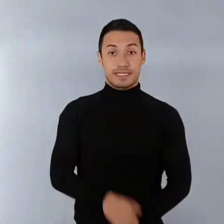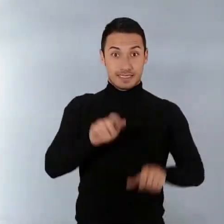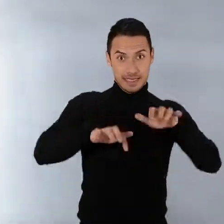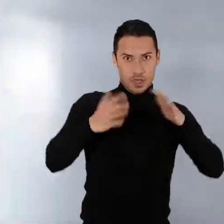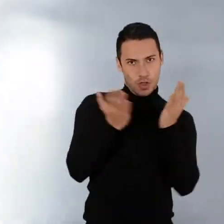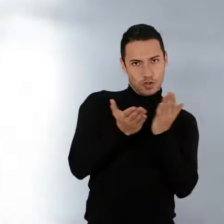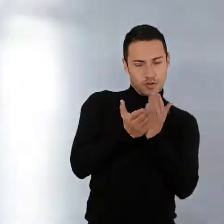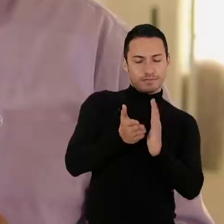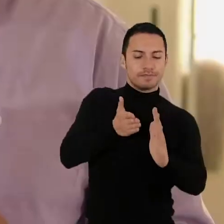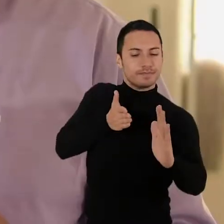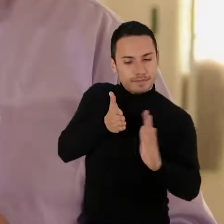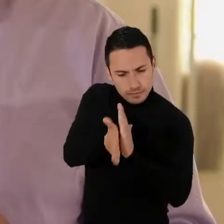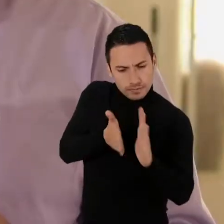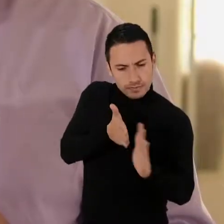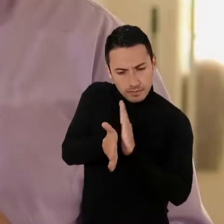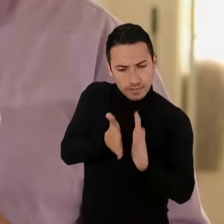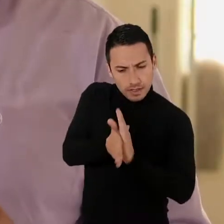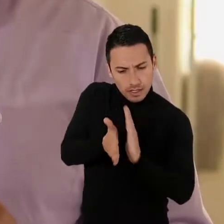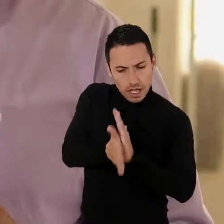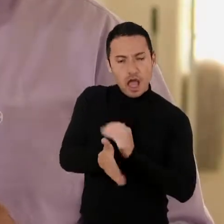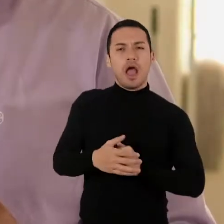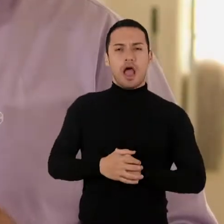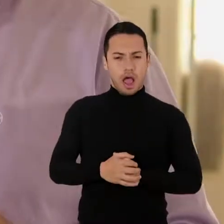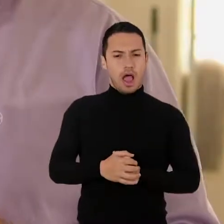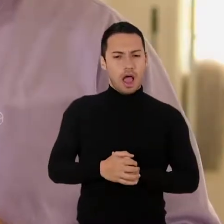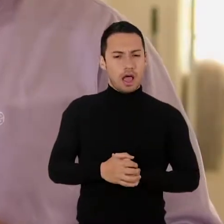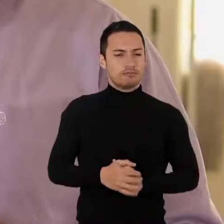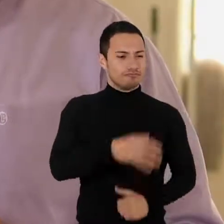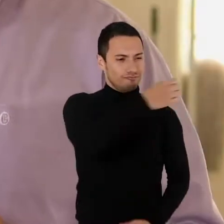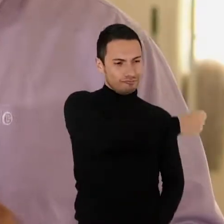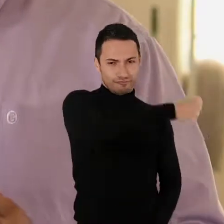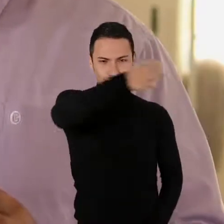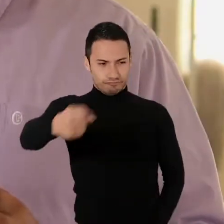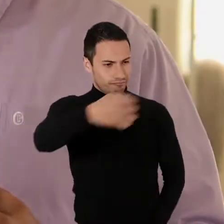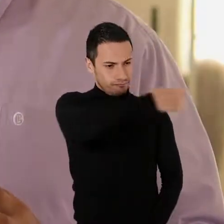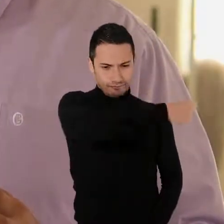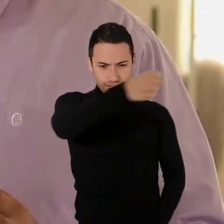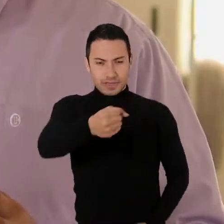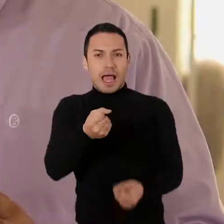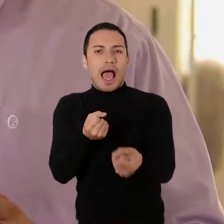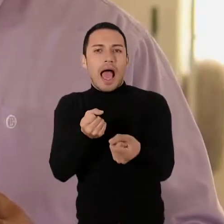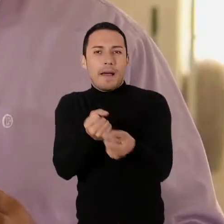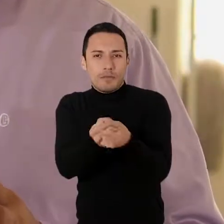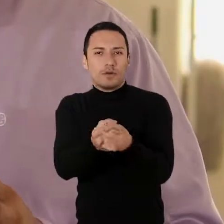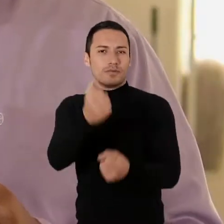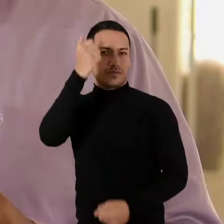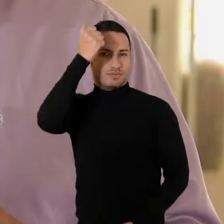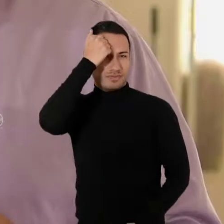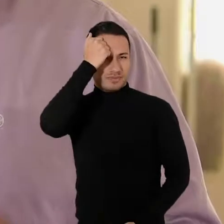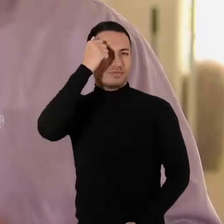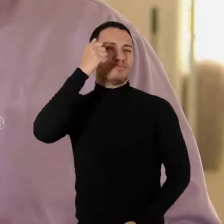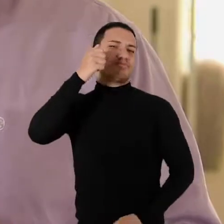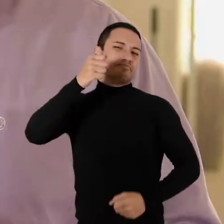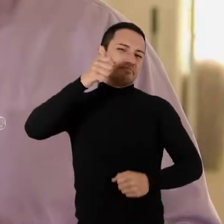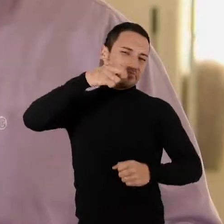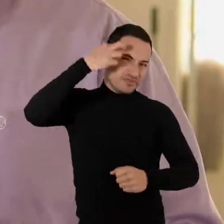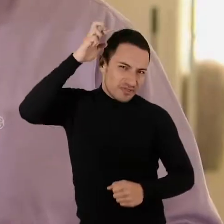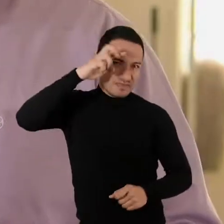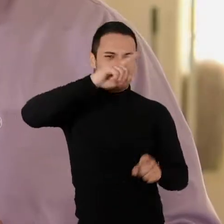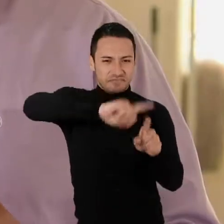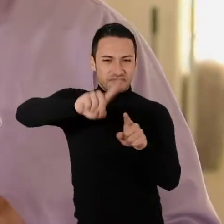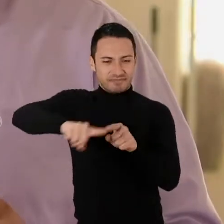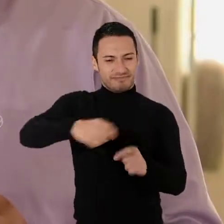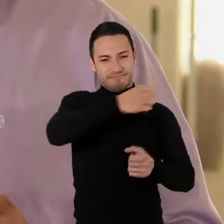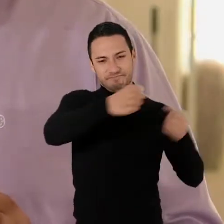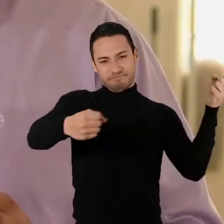Con esa información es que la Secretaría de Educación nos envía los apoyos profesionales que nosotros